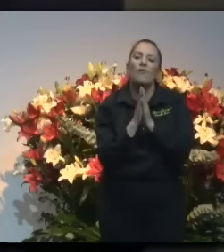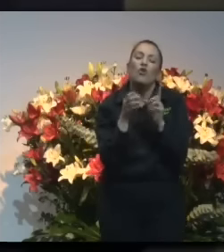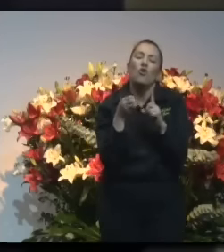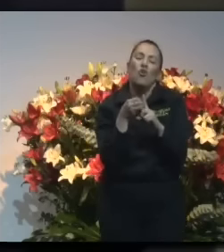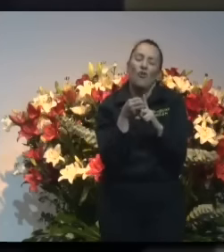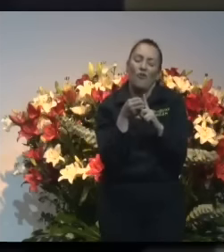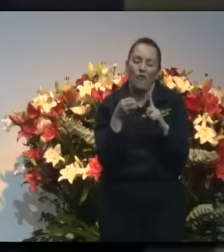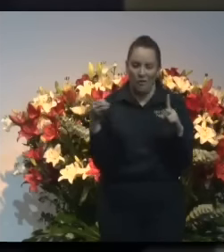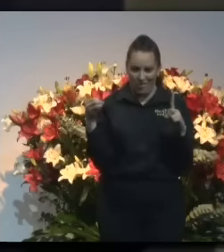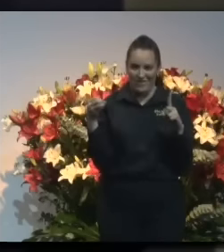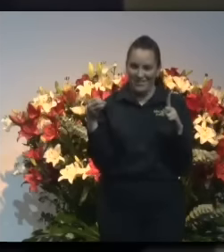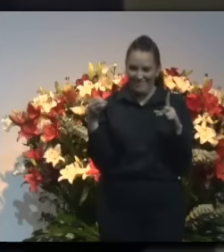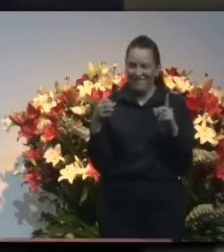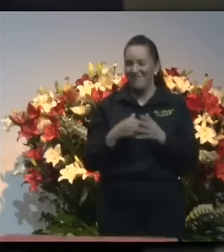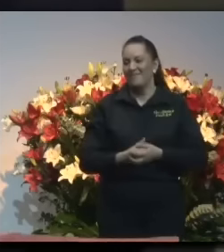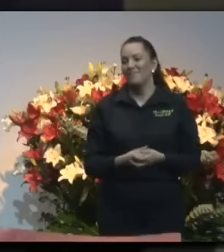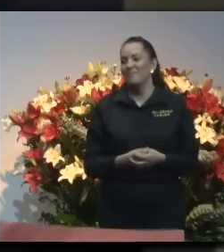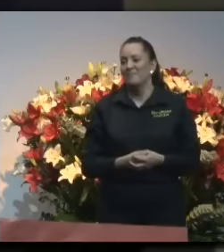ordenada posible.